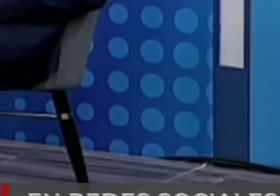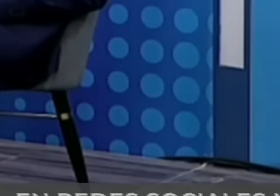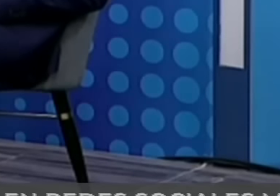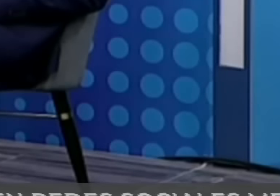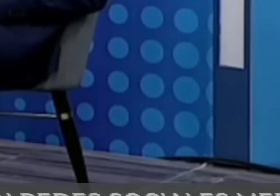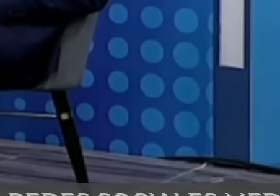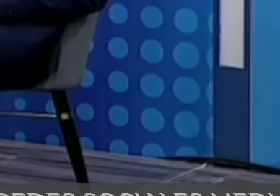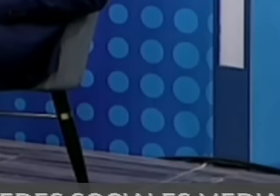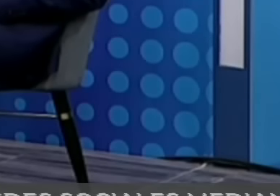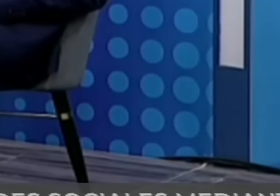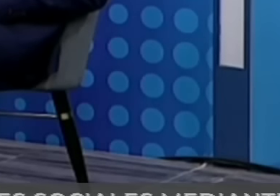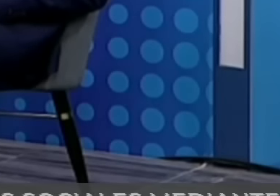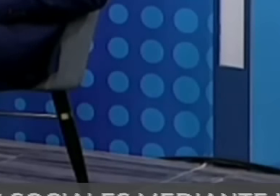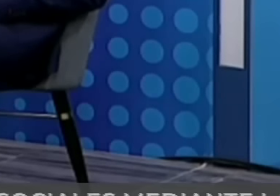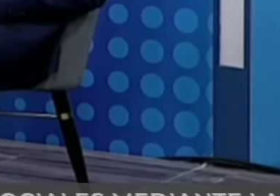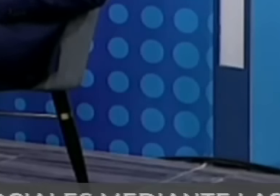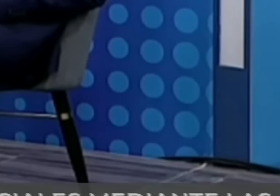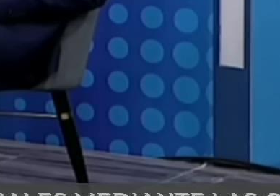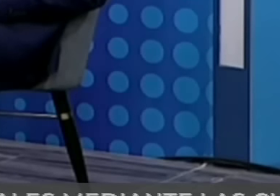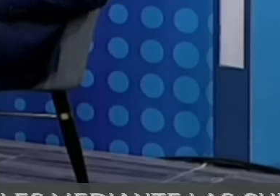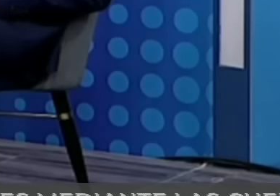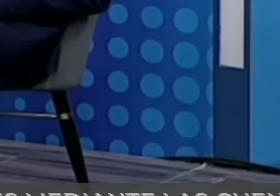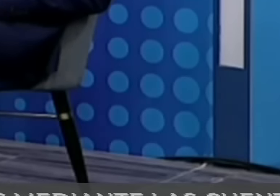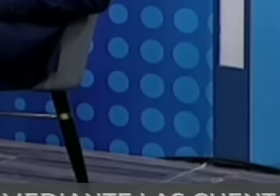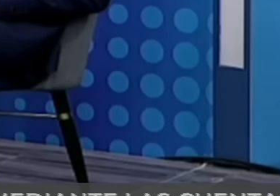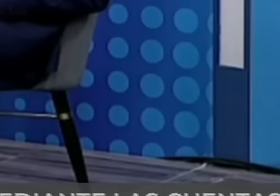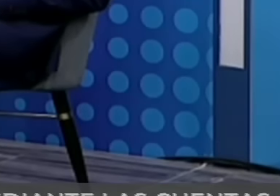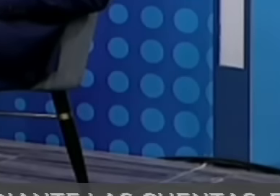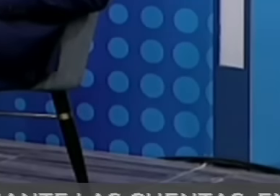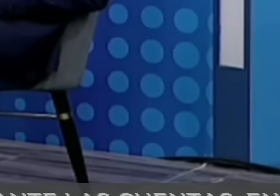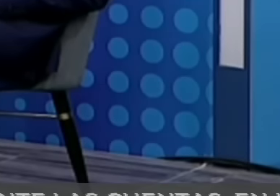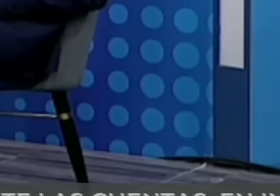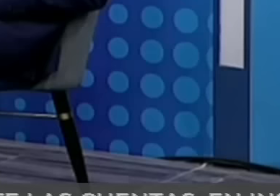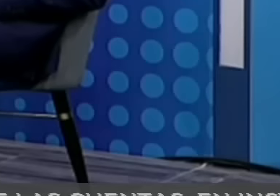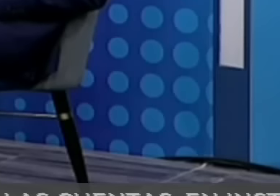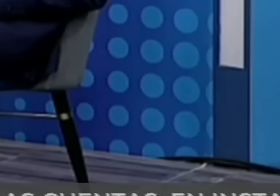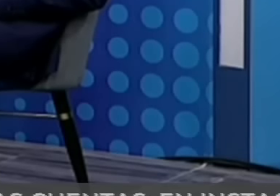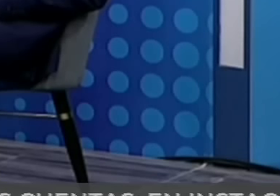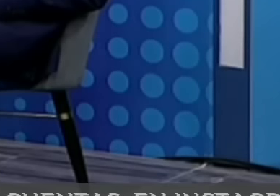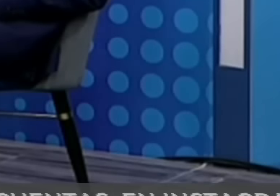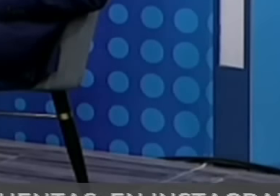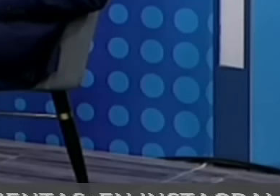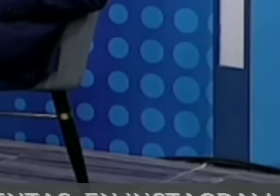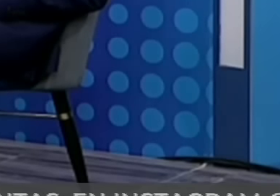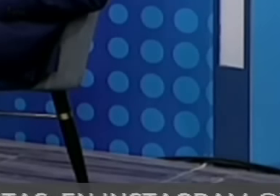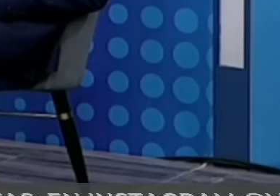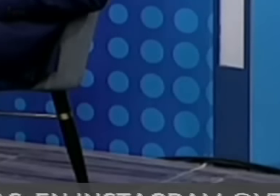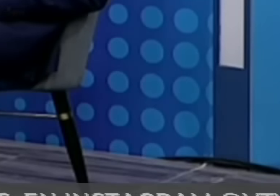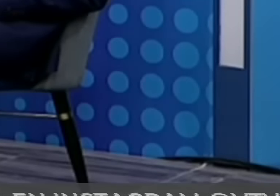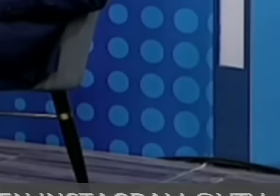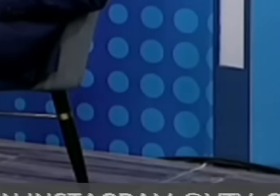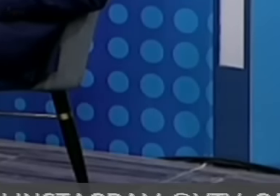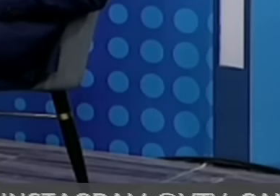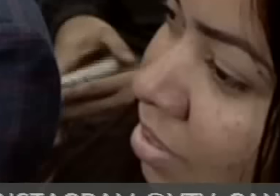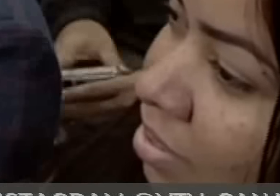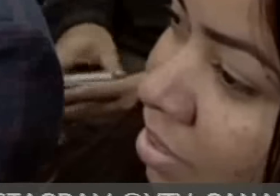convocar a Silita, a Winston. Hace falta convocar ¿a quién? A